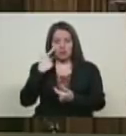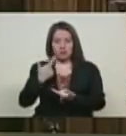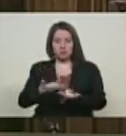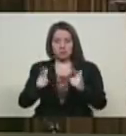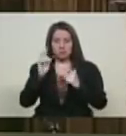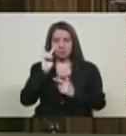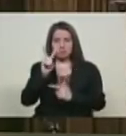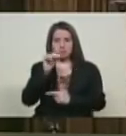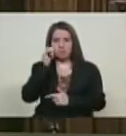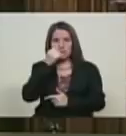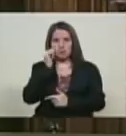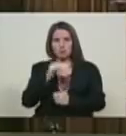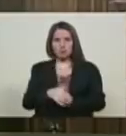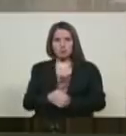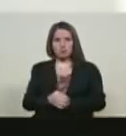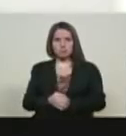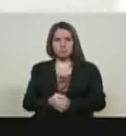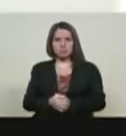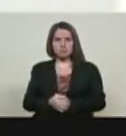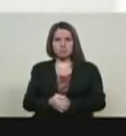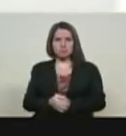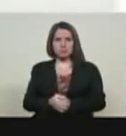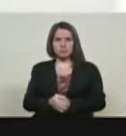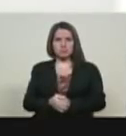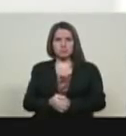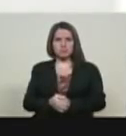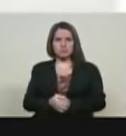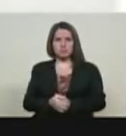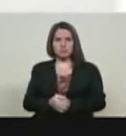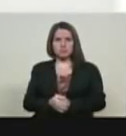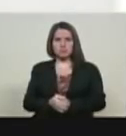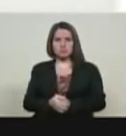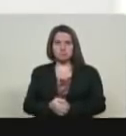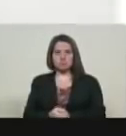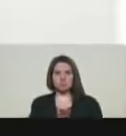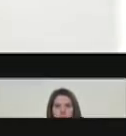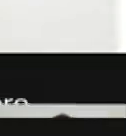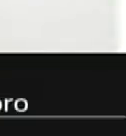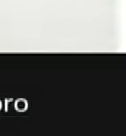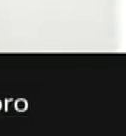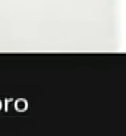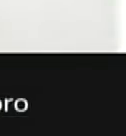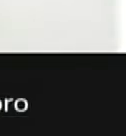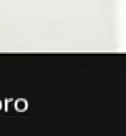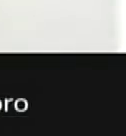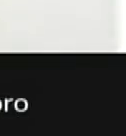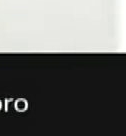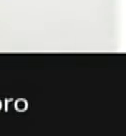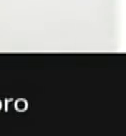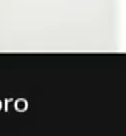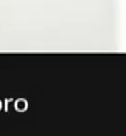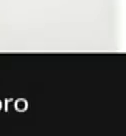segundo video. Mi nombre es Ángela Libet Espósito Carrillo. Mi cédula es